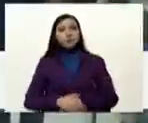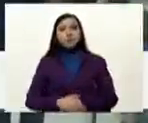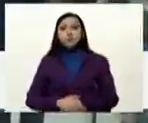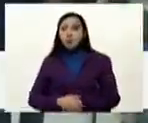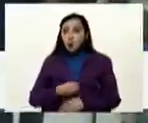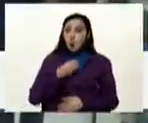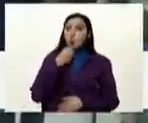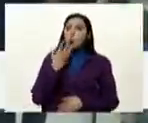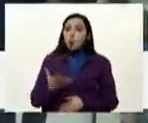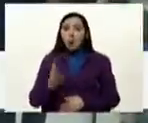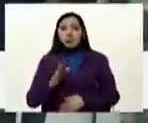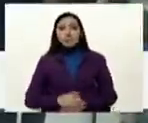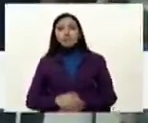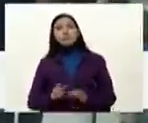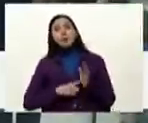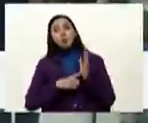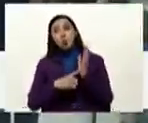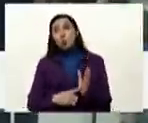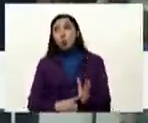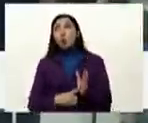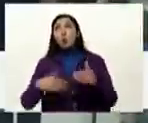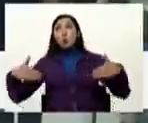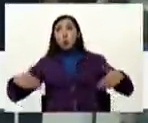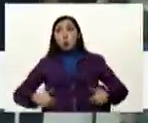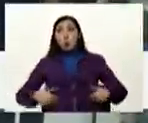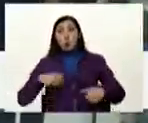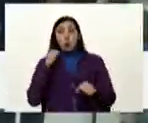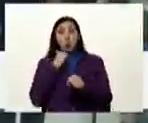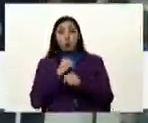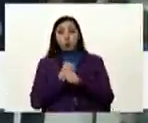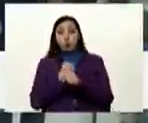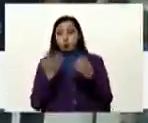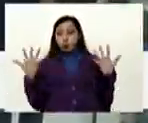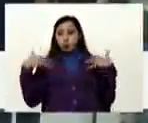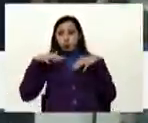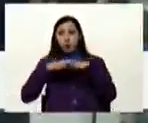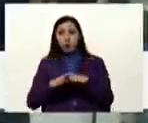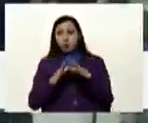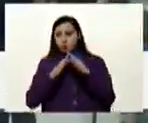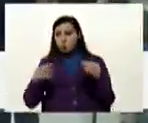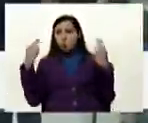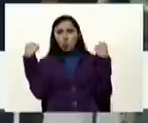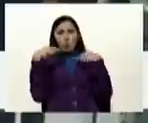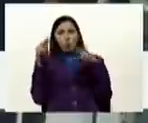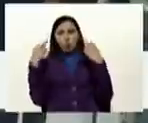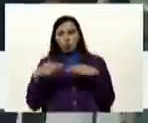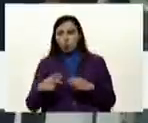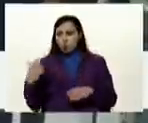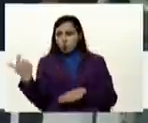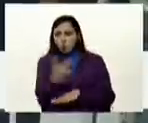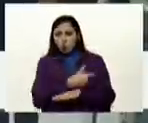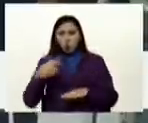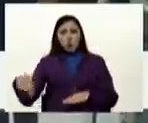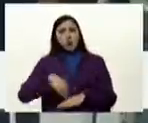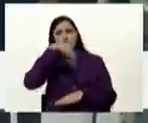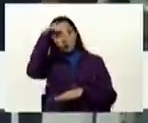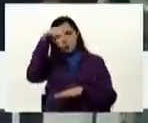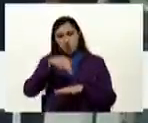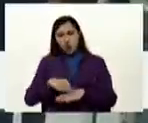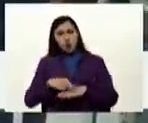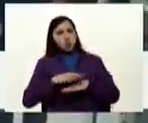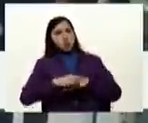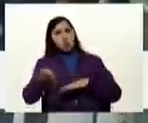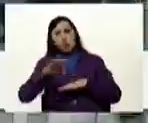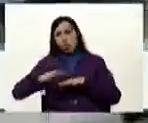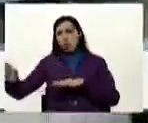presidente, hemos mostrado todo este esfuerzo integrado de todos los niveles de gobierno, nacional,